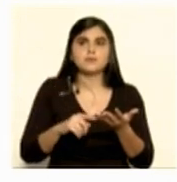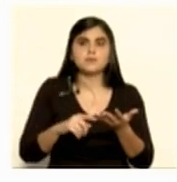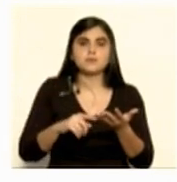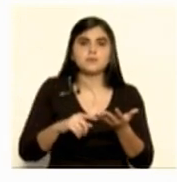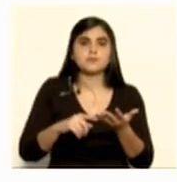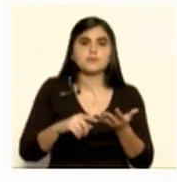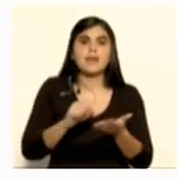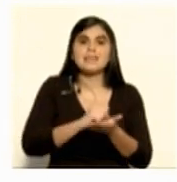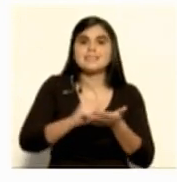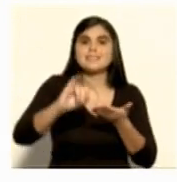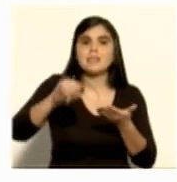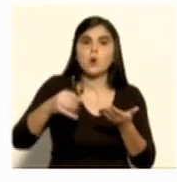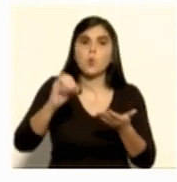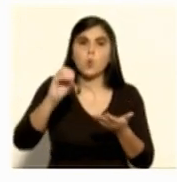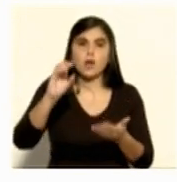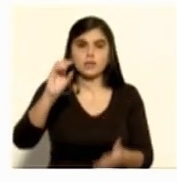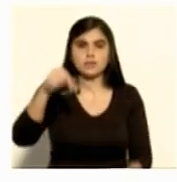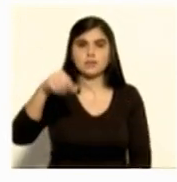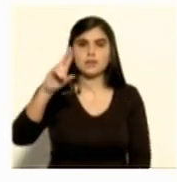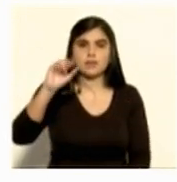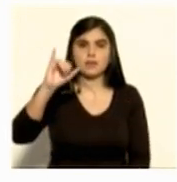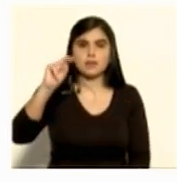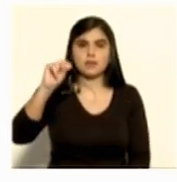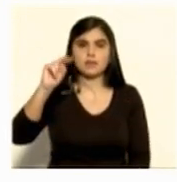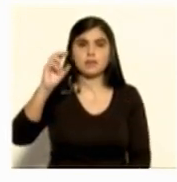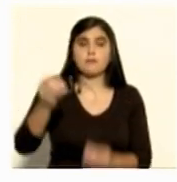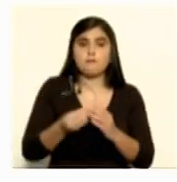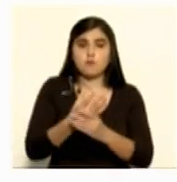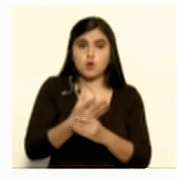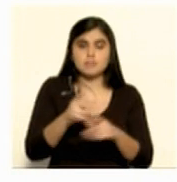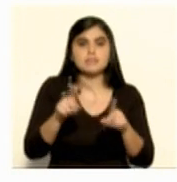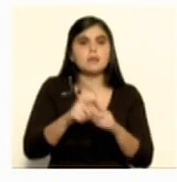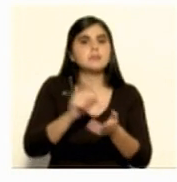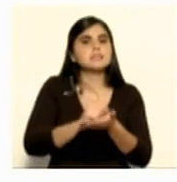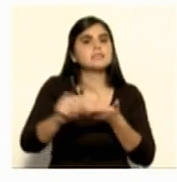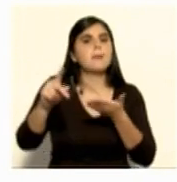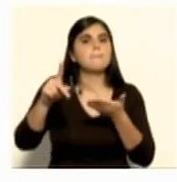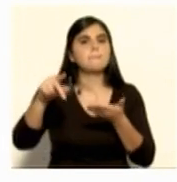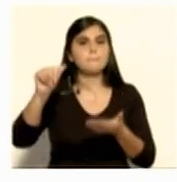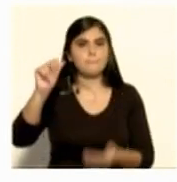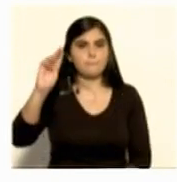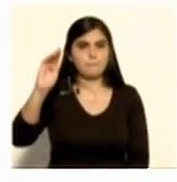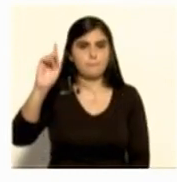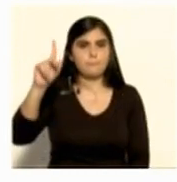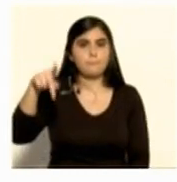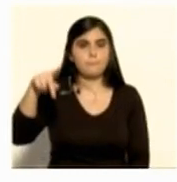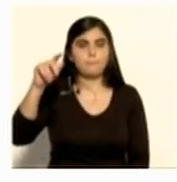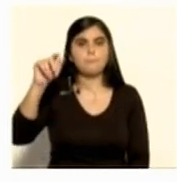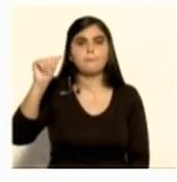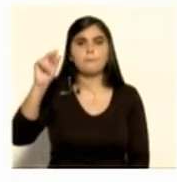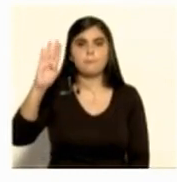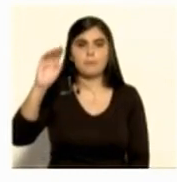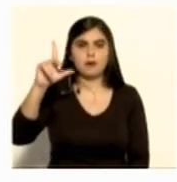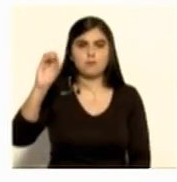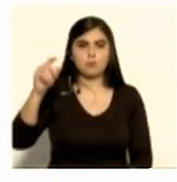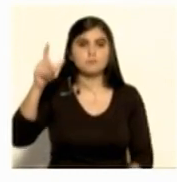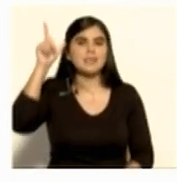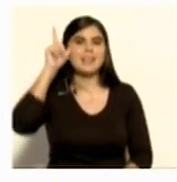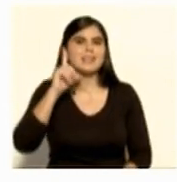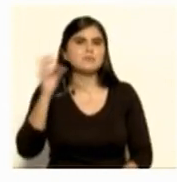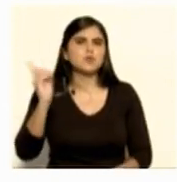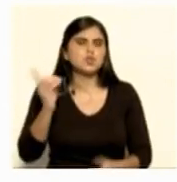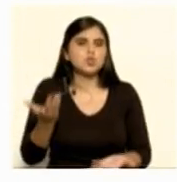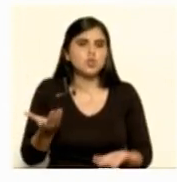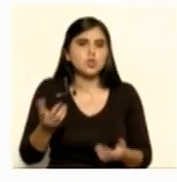Flores y San Pablo. La provincia de Limón se mantiene el Cantón de Pocosí,